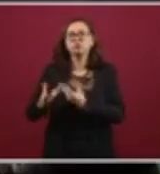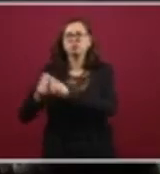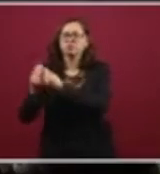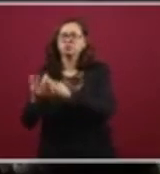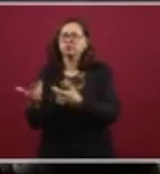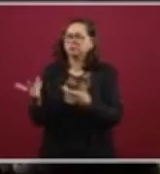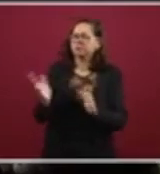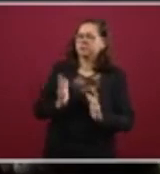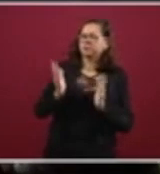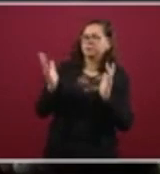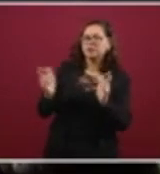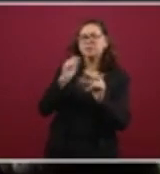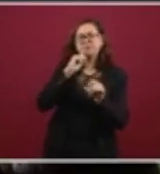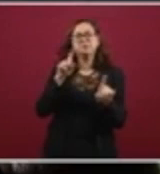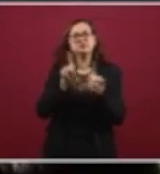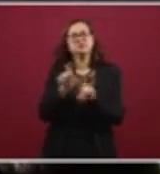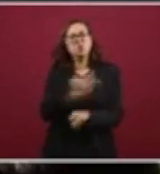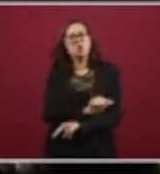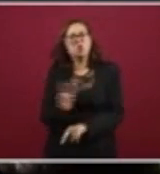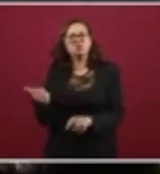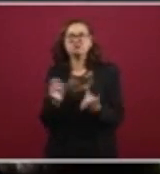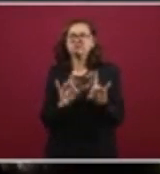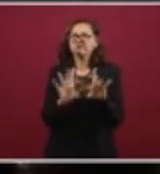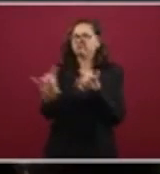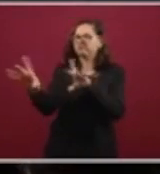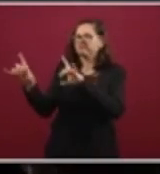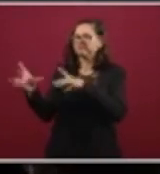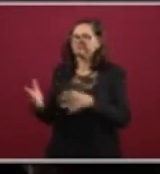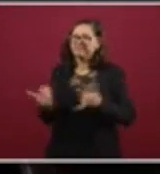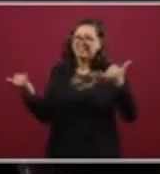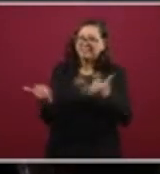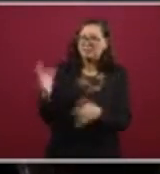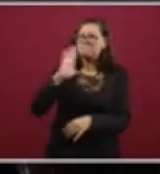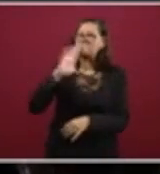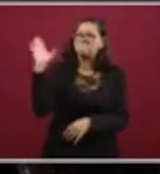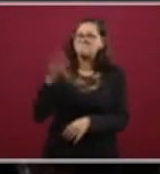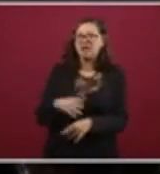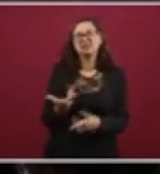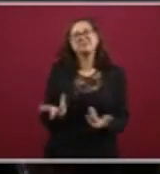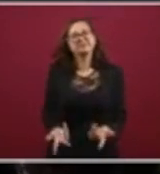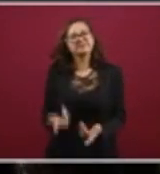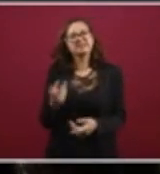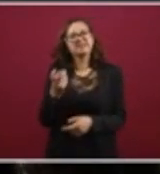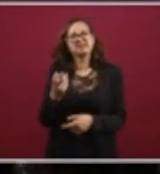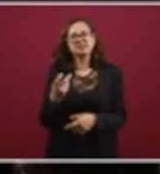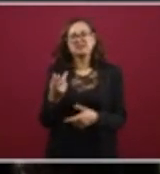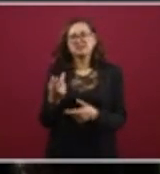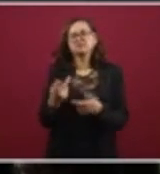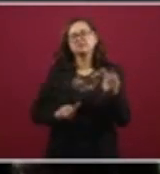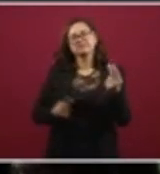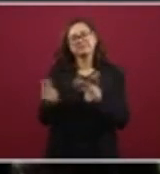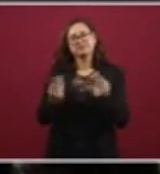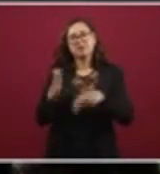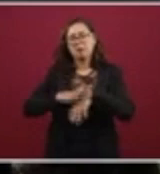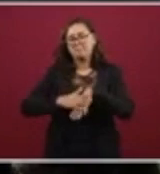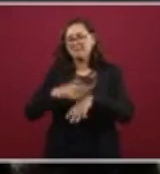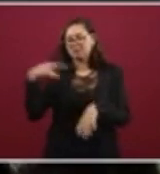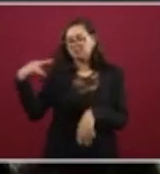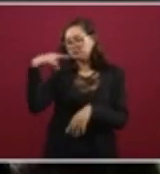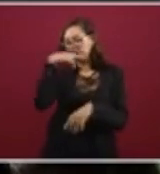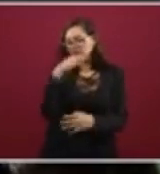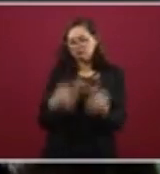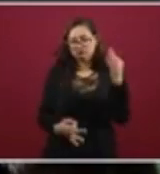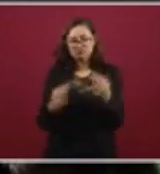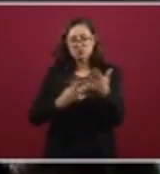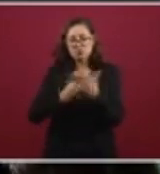administrativo, deportivo que se han suscitado en el deporte y que facilitarían mucho más las cosas, mucho más expedito, pero bueno, es un proyecto que se está